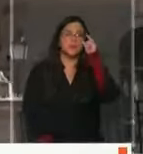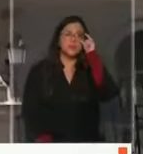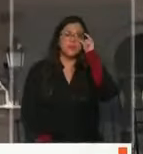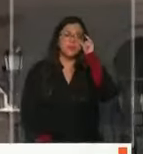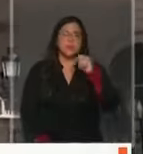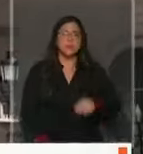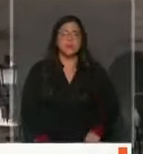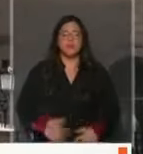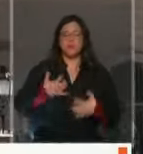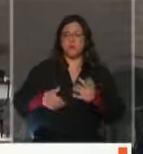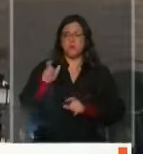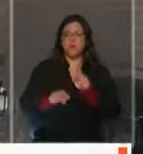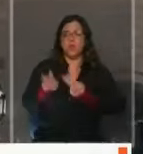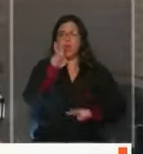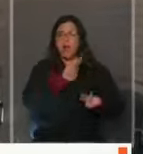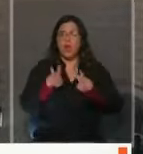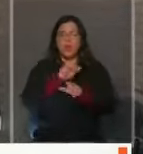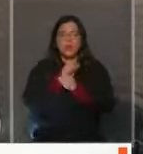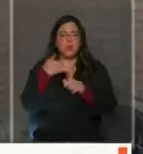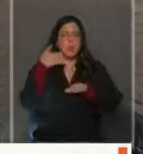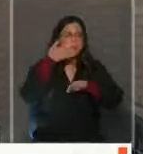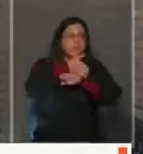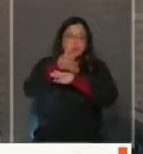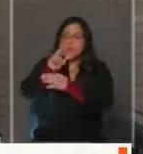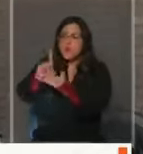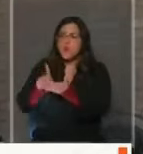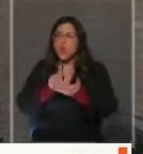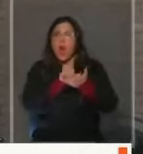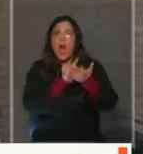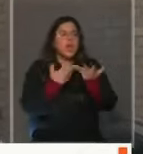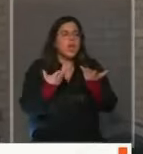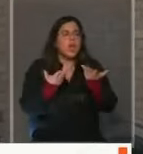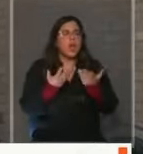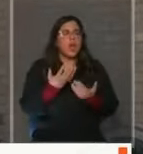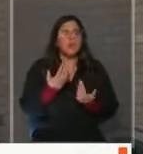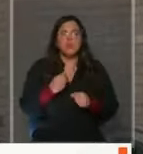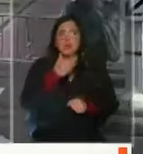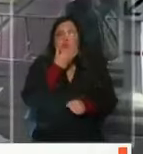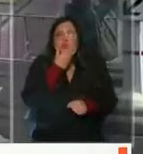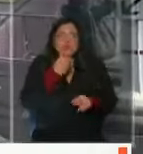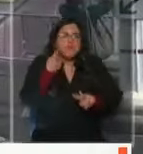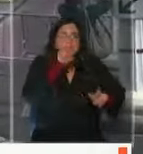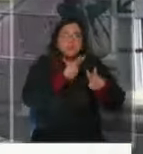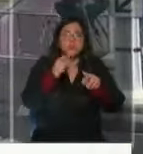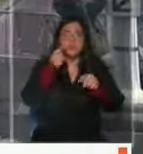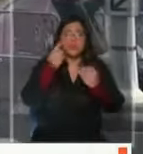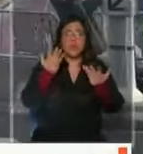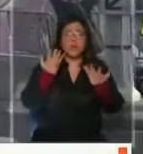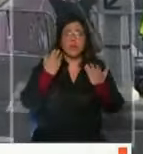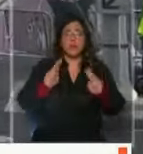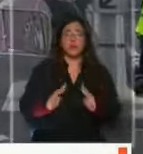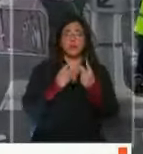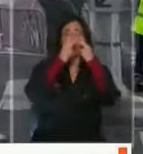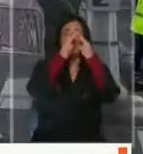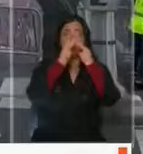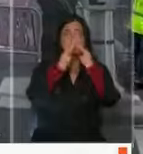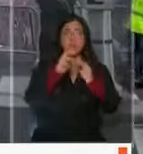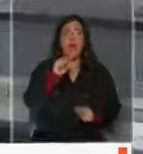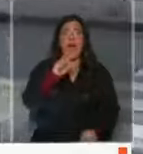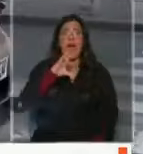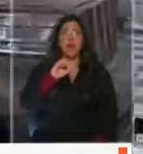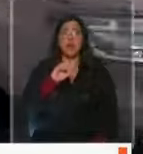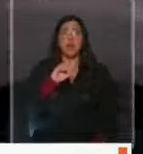Molestos están los turistas que no han podido visitar las principales atracciones de la ciudad luz. Y cómo no, si la Torre Eiffel, el Arco del Triunfo y el Louvre están